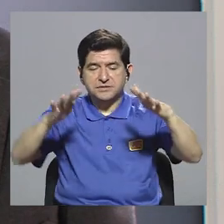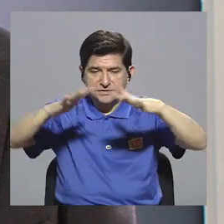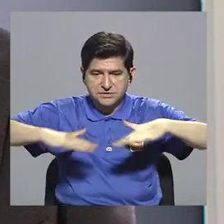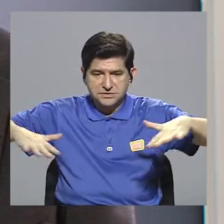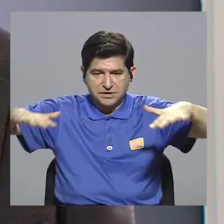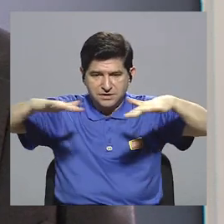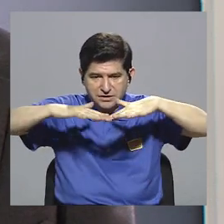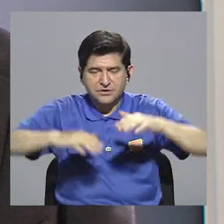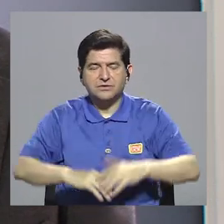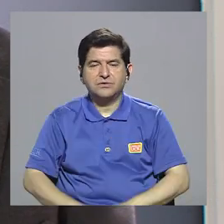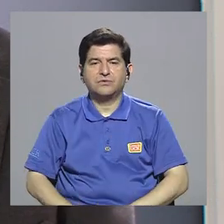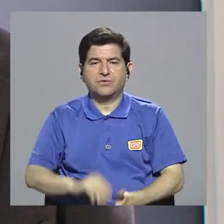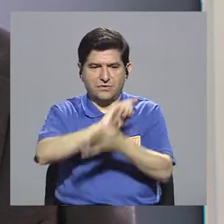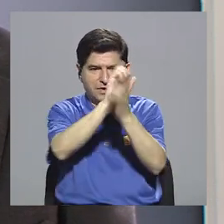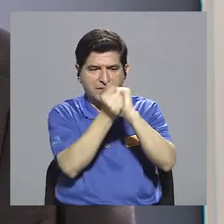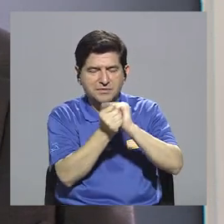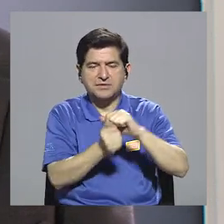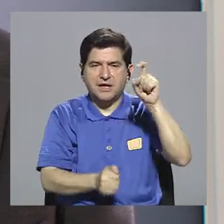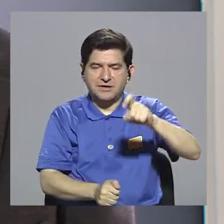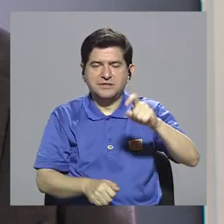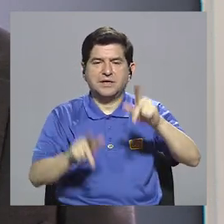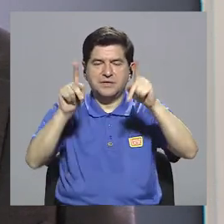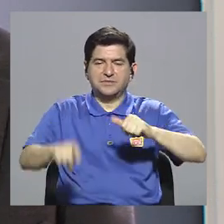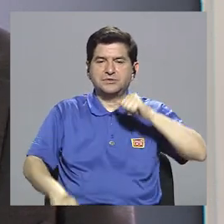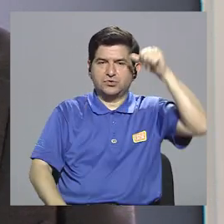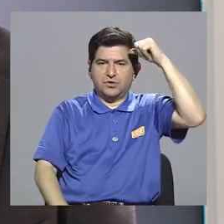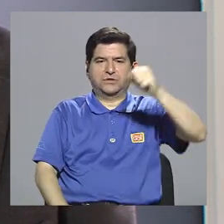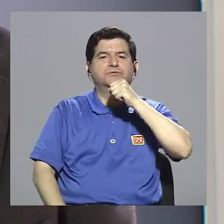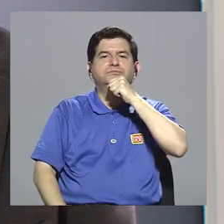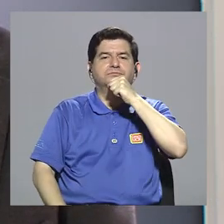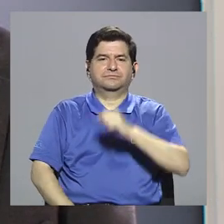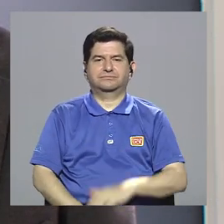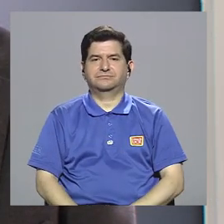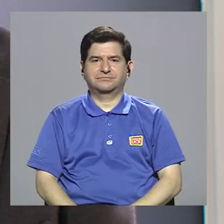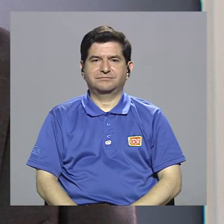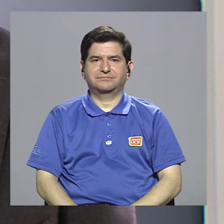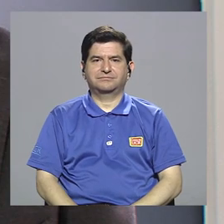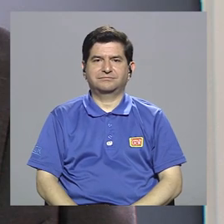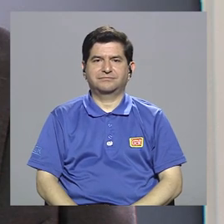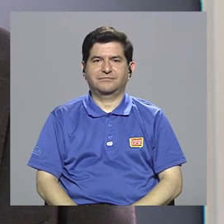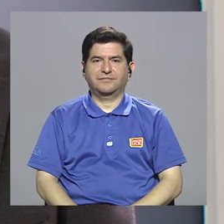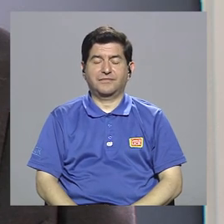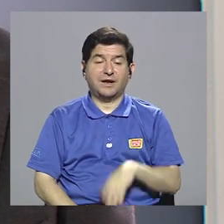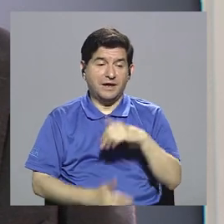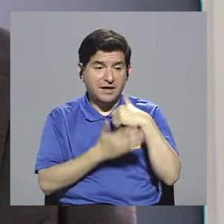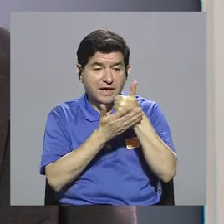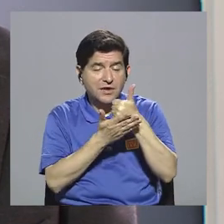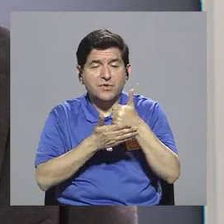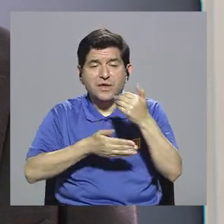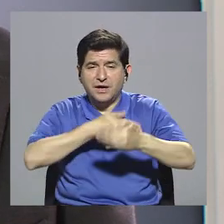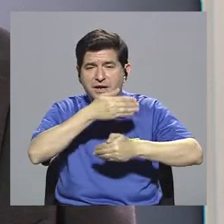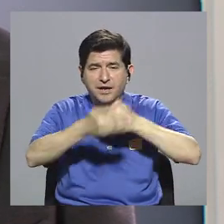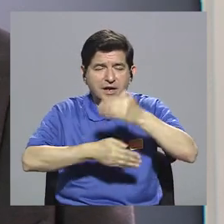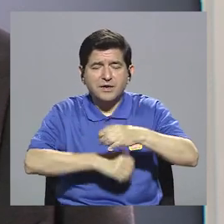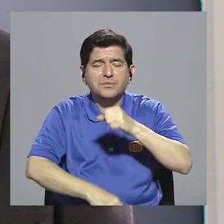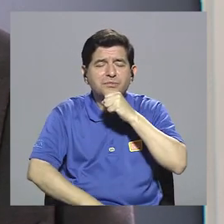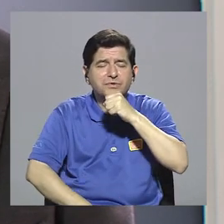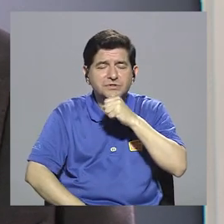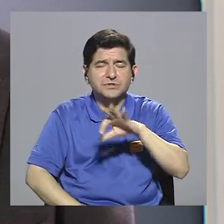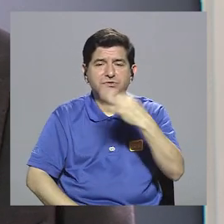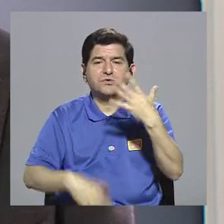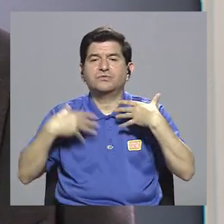adaptados a las personas mayores a las necesidad a las personas mayores y que ayudan a las personas a envejecer en forma